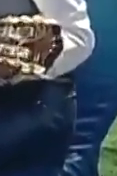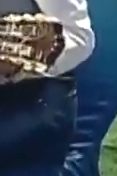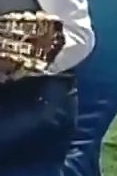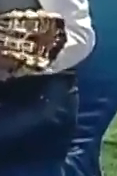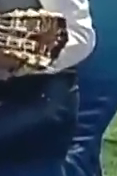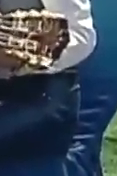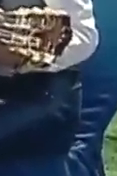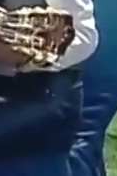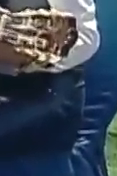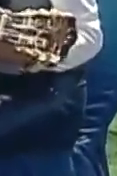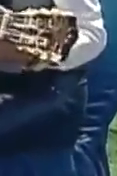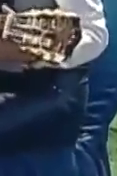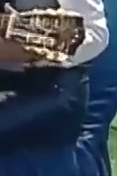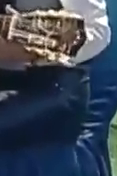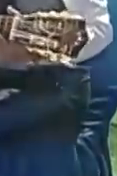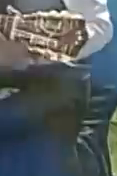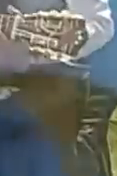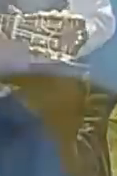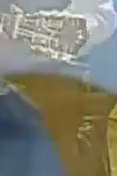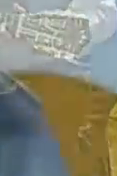novia del mar.